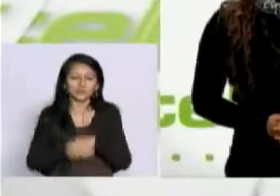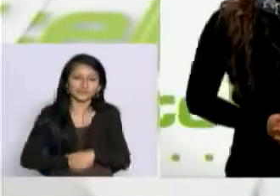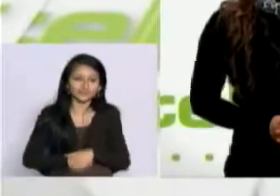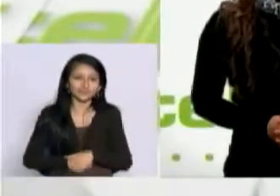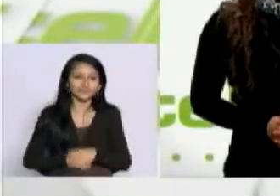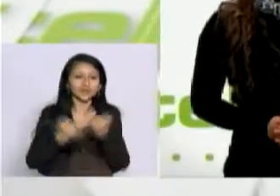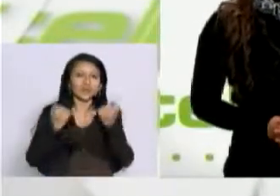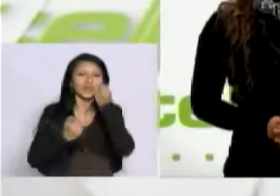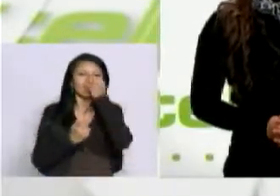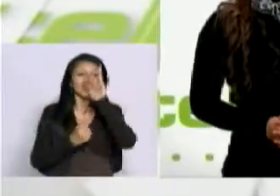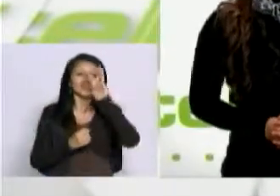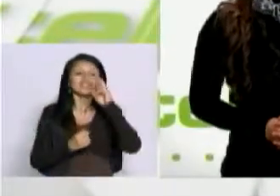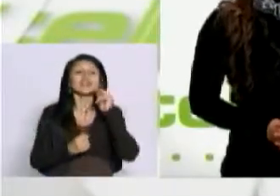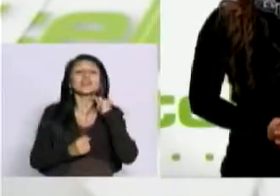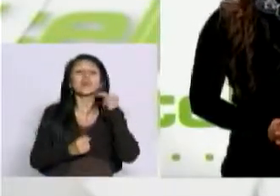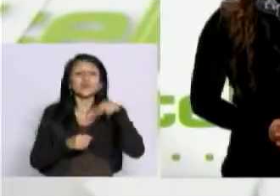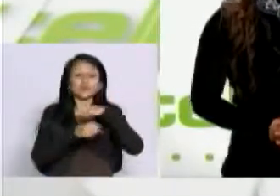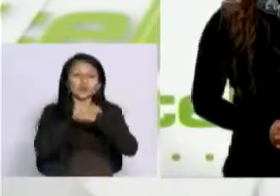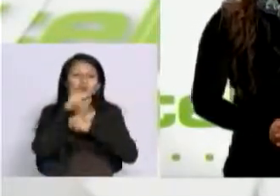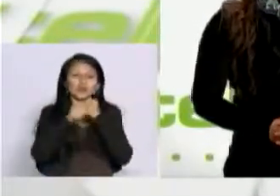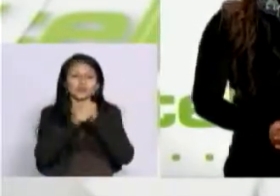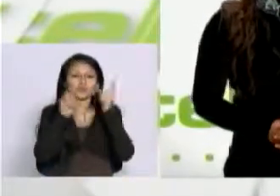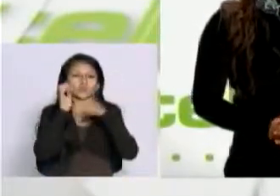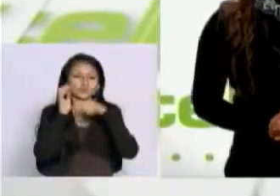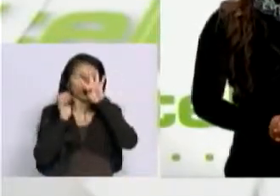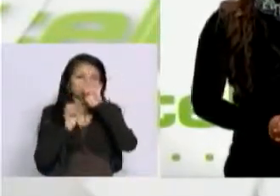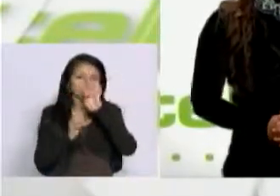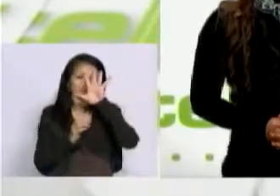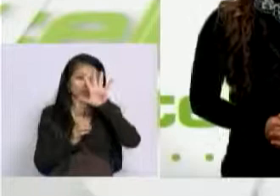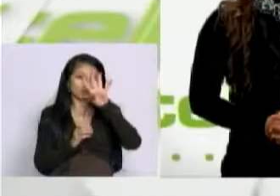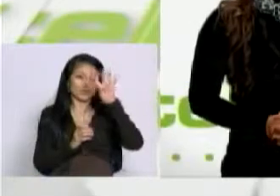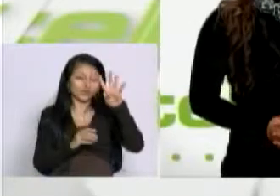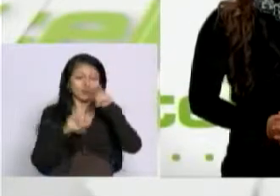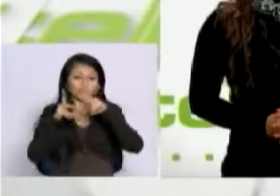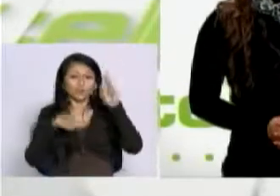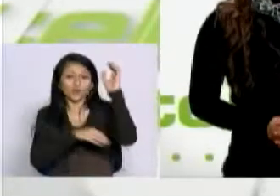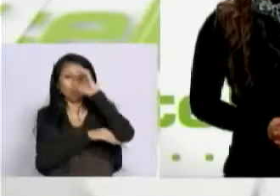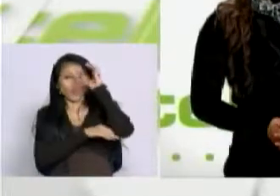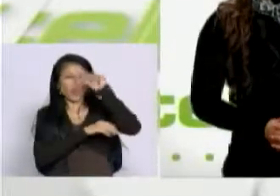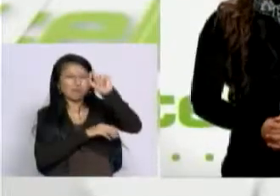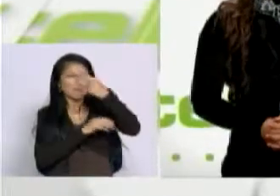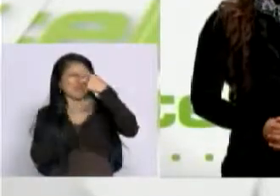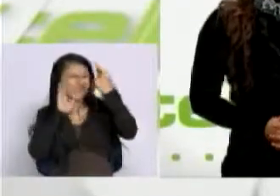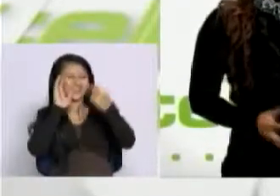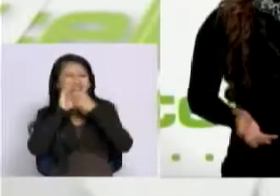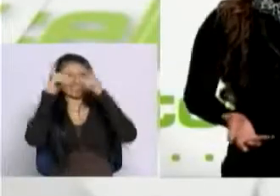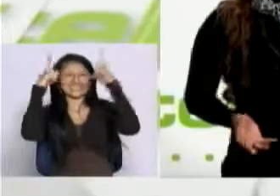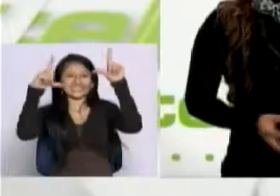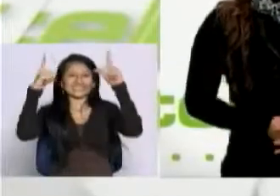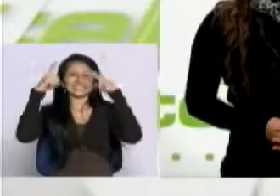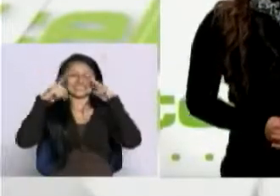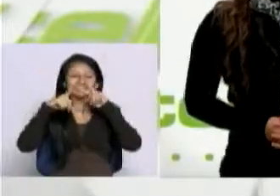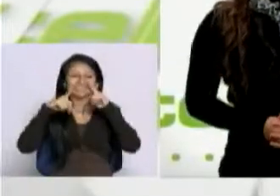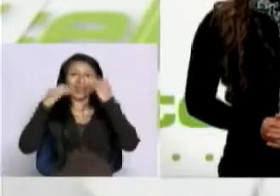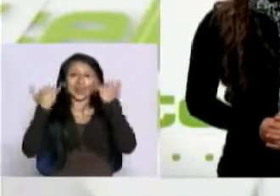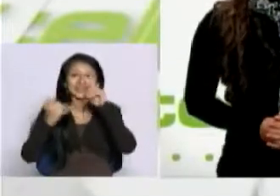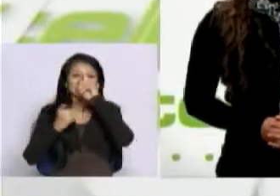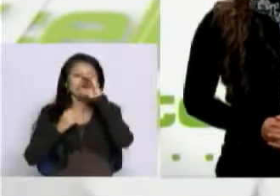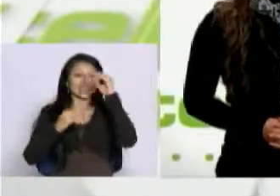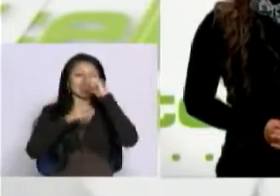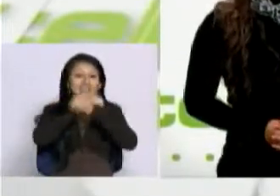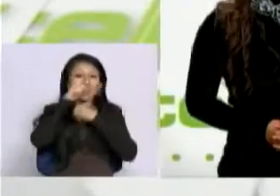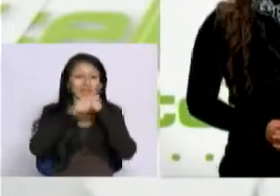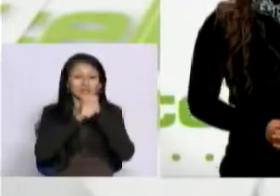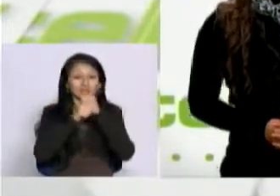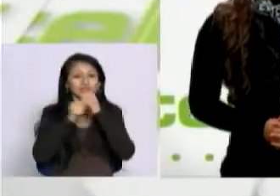de junio de 1954, los colombianos recibieron por primera vez su señal de televisión. Son 60 años durante los cuales